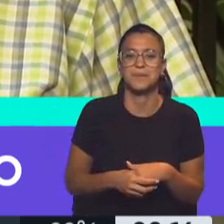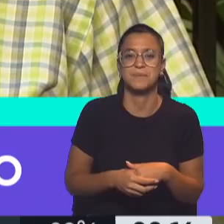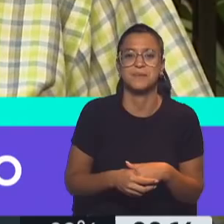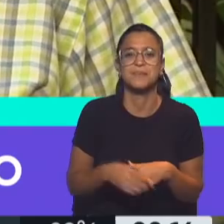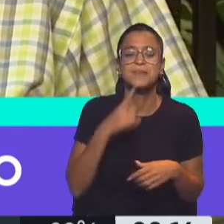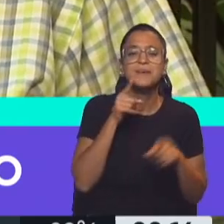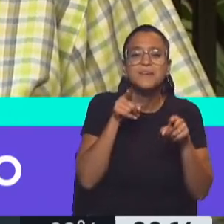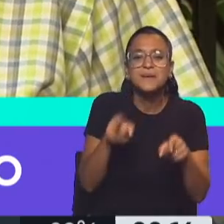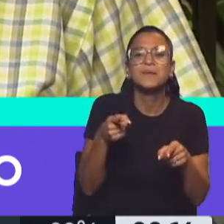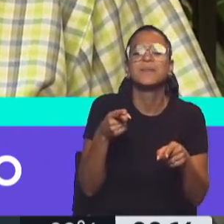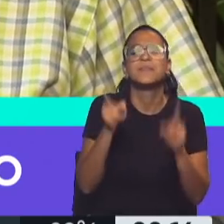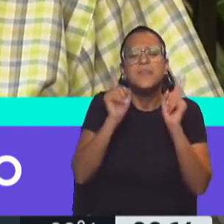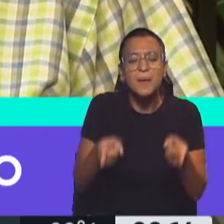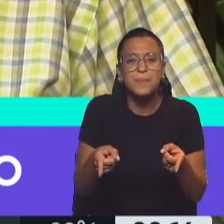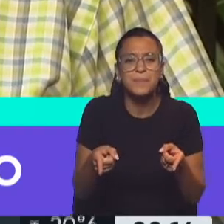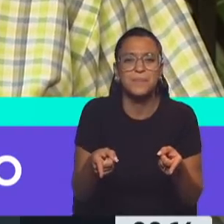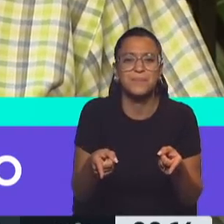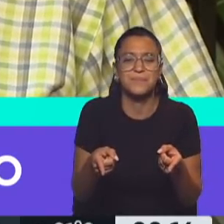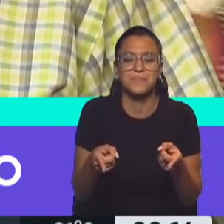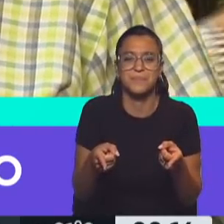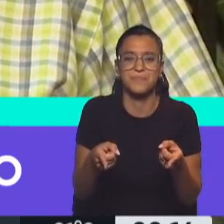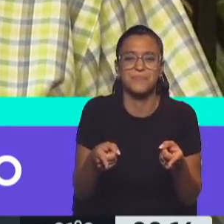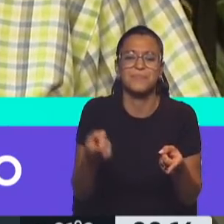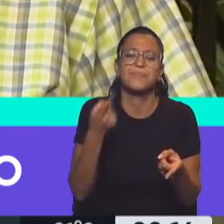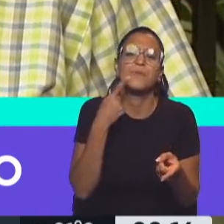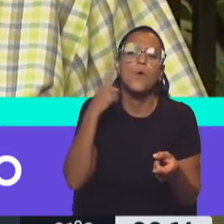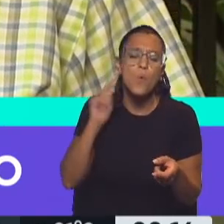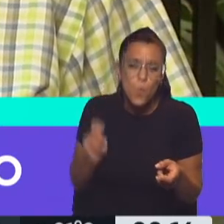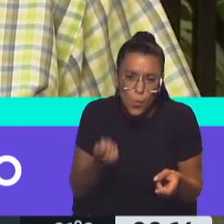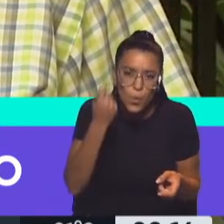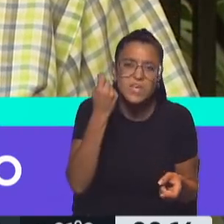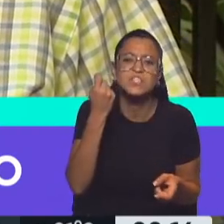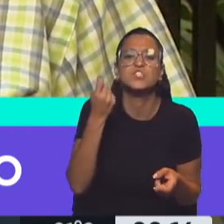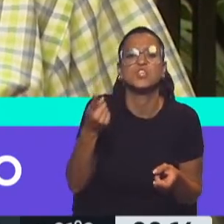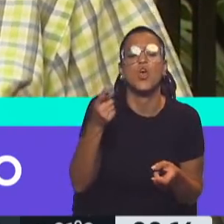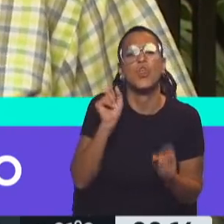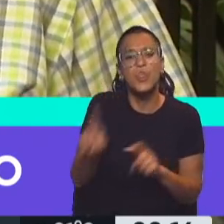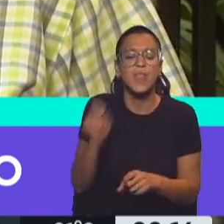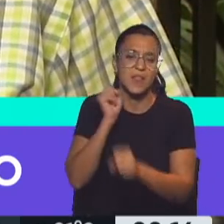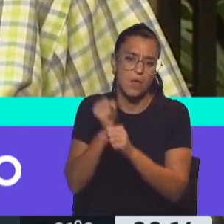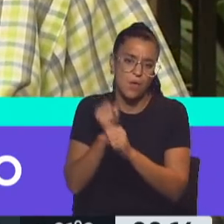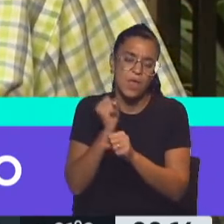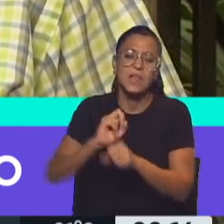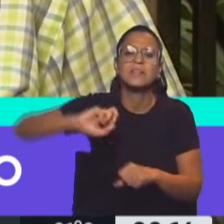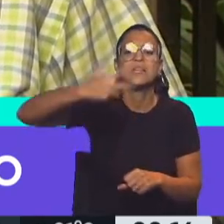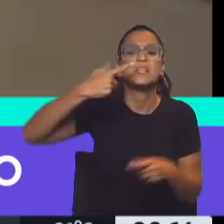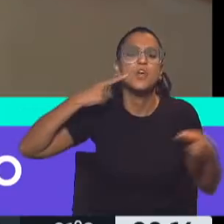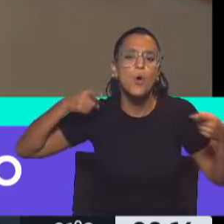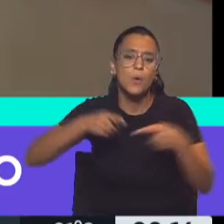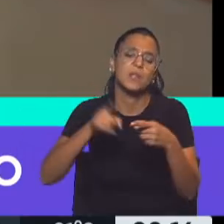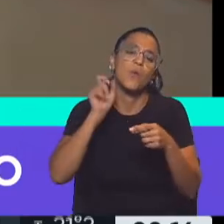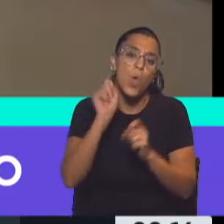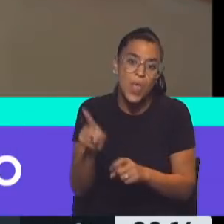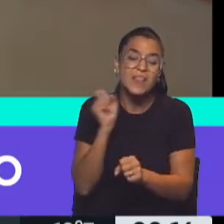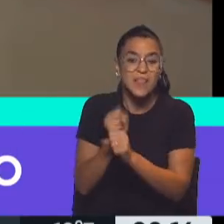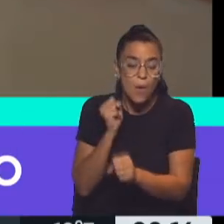y concretar la la judicialización de los trabajadores y el tercer objetivo de los trabajadores